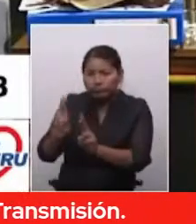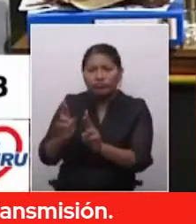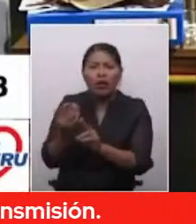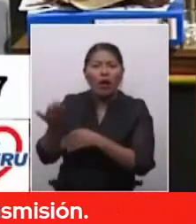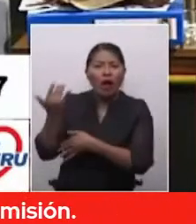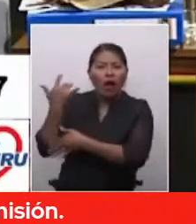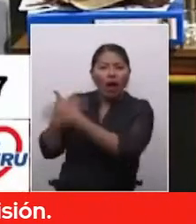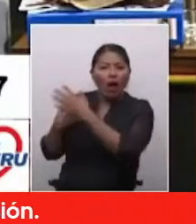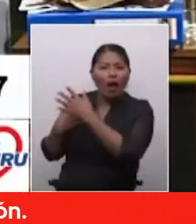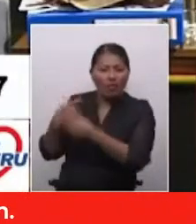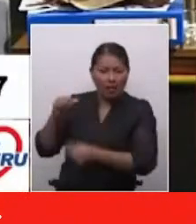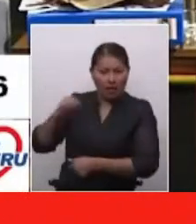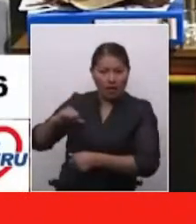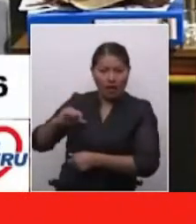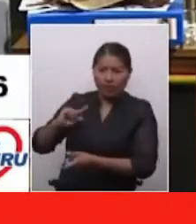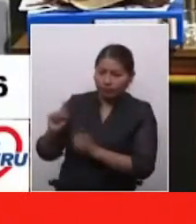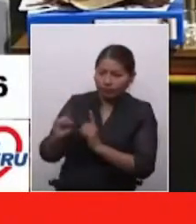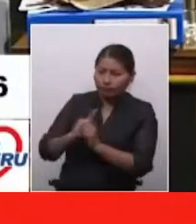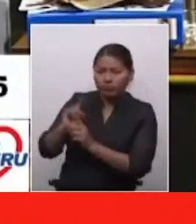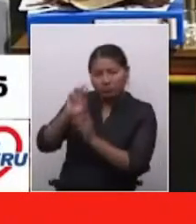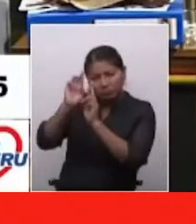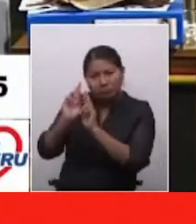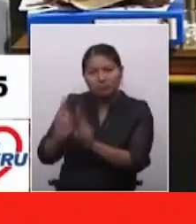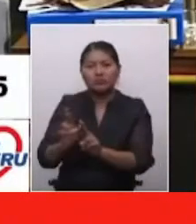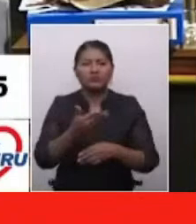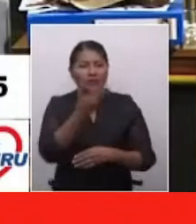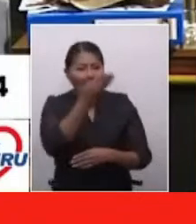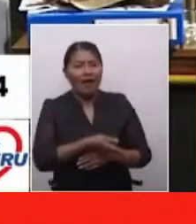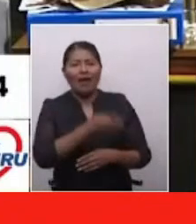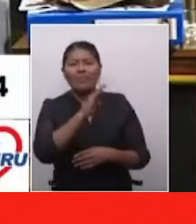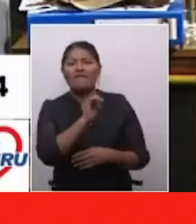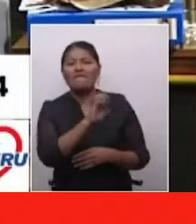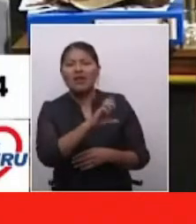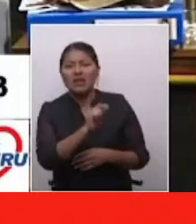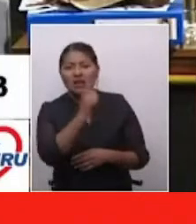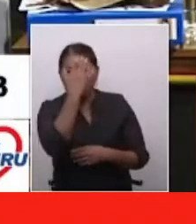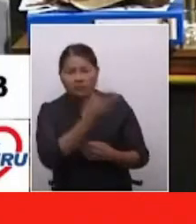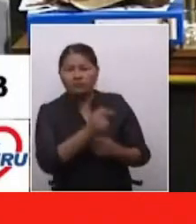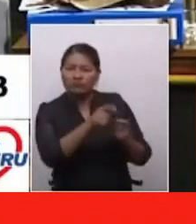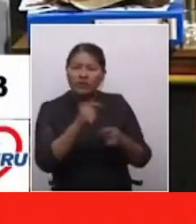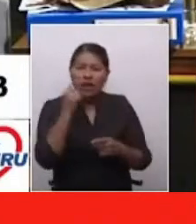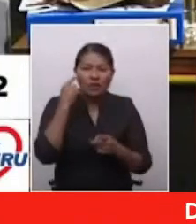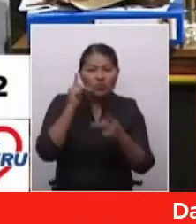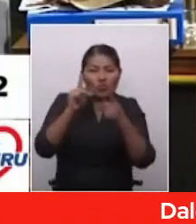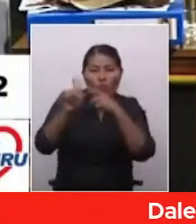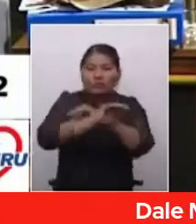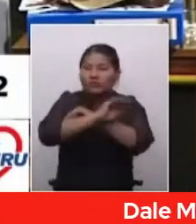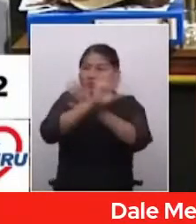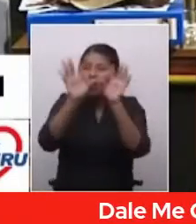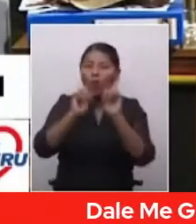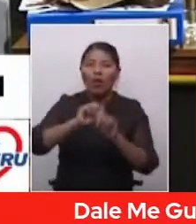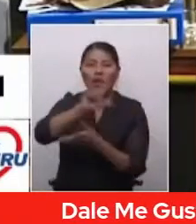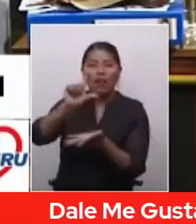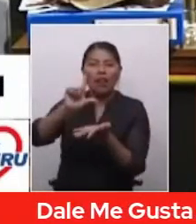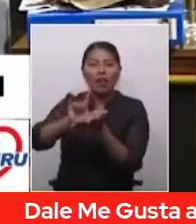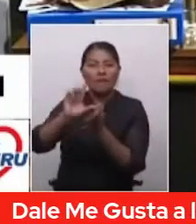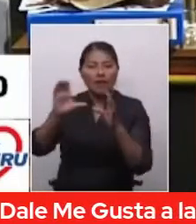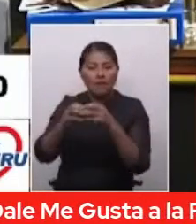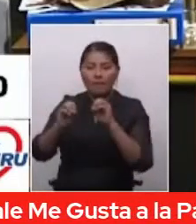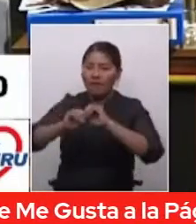antes? La sensibilidad social de Alfonso Barrantes, la visión de una Lima moderna de Luis